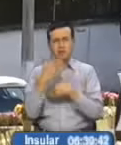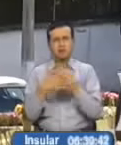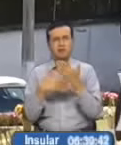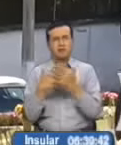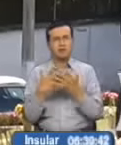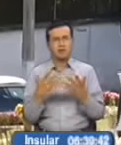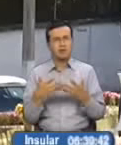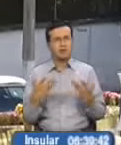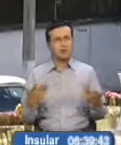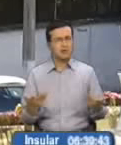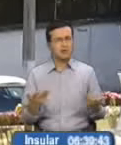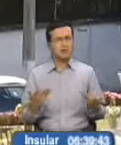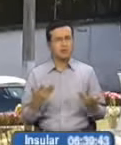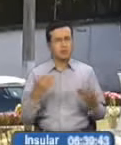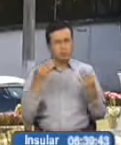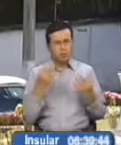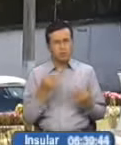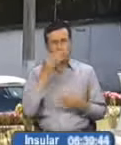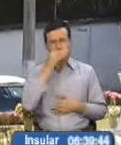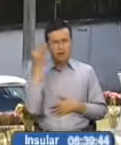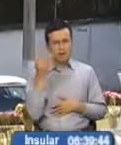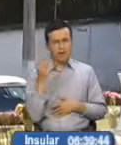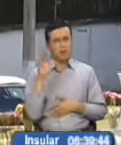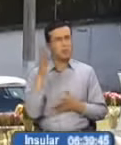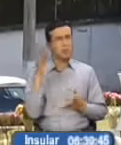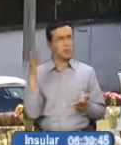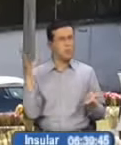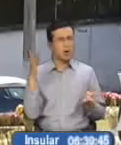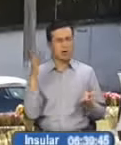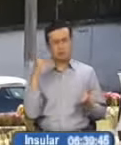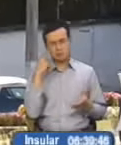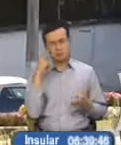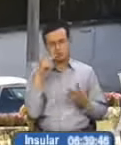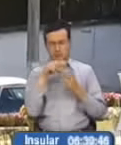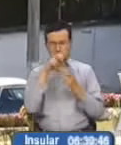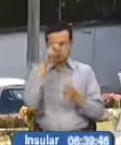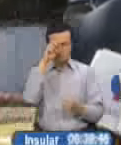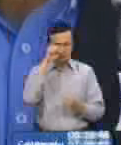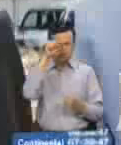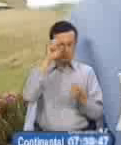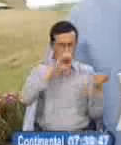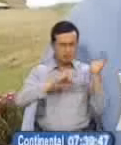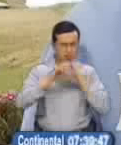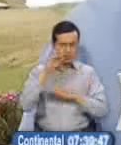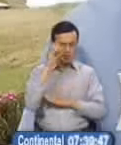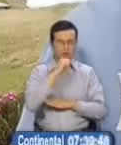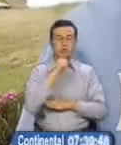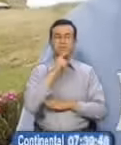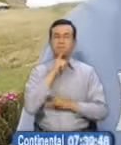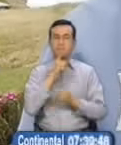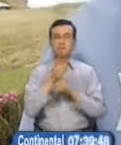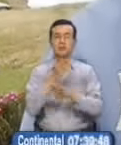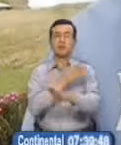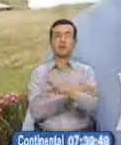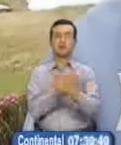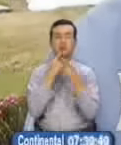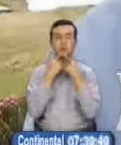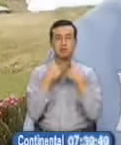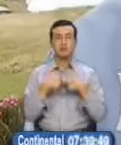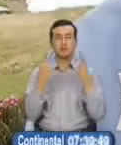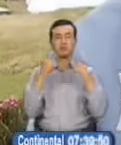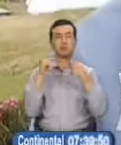está adecuada a lo que realmente sucedió después de poder investigarlo científicamente. En esa época se habló de